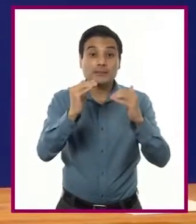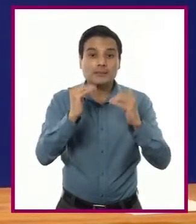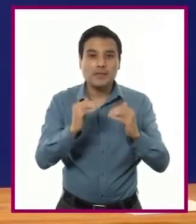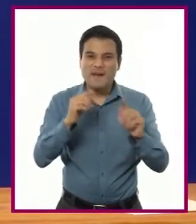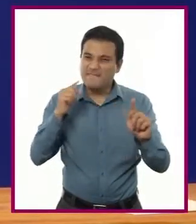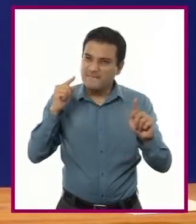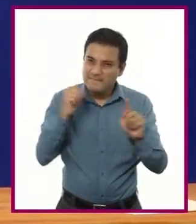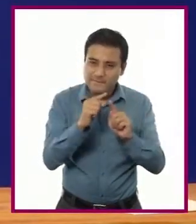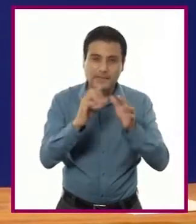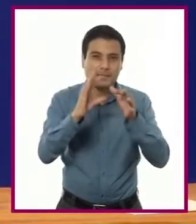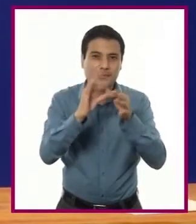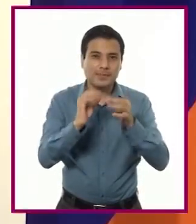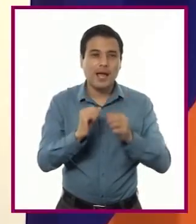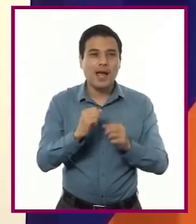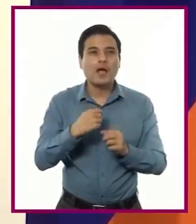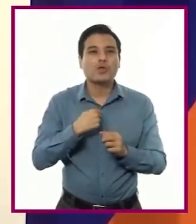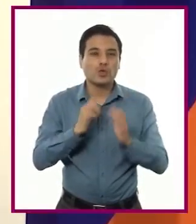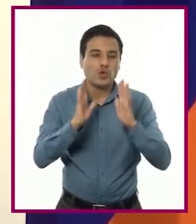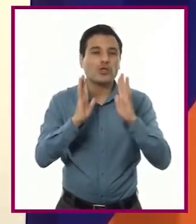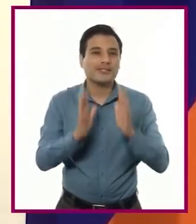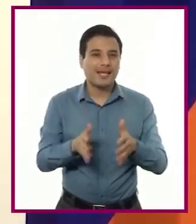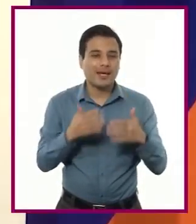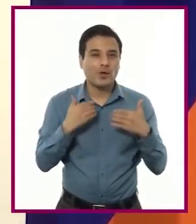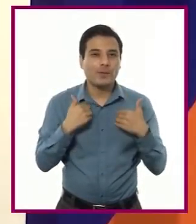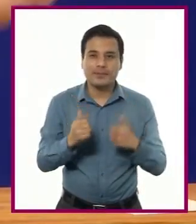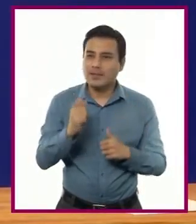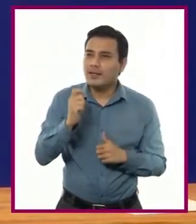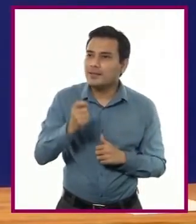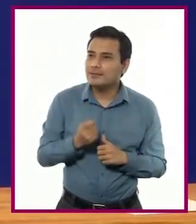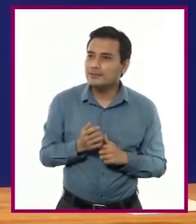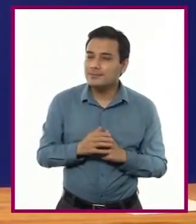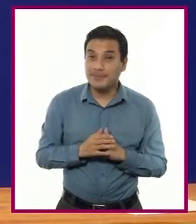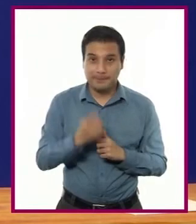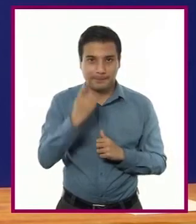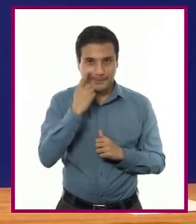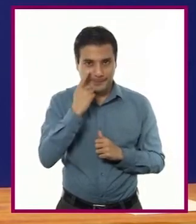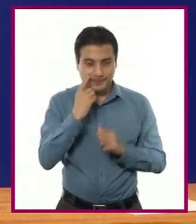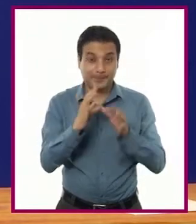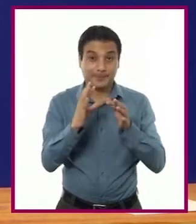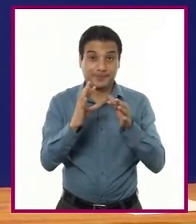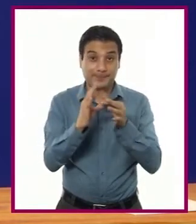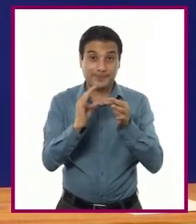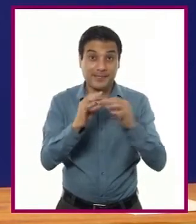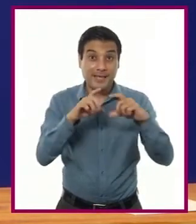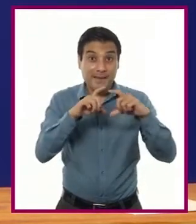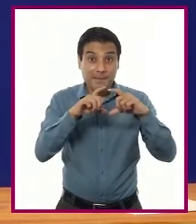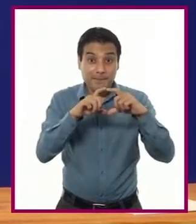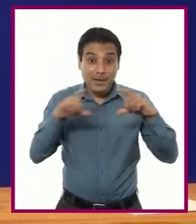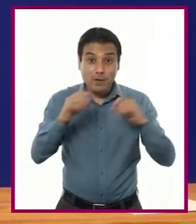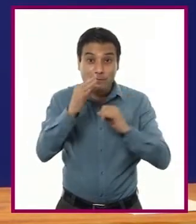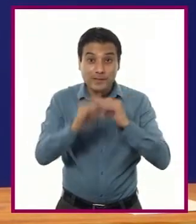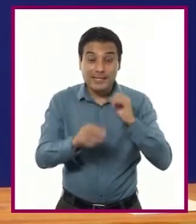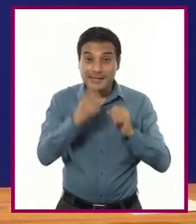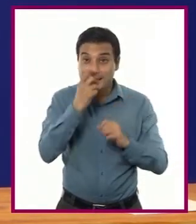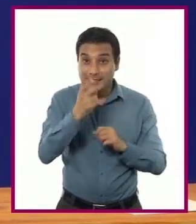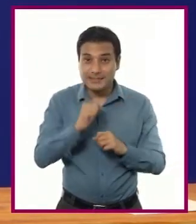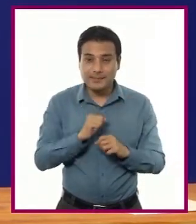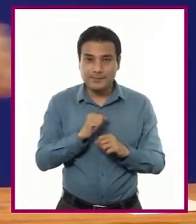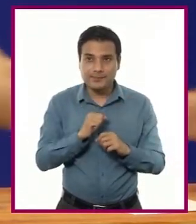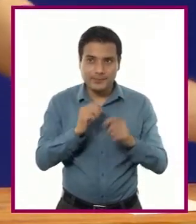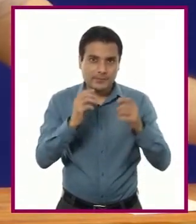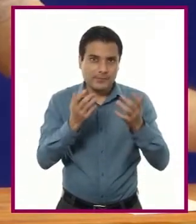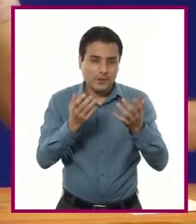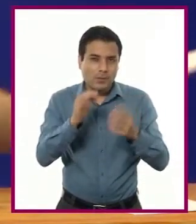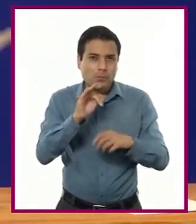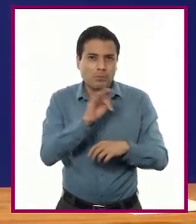Y además descubrí algo. A ver, compártelo con nosotros. Bueno, pues el párrafo termina mencionando. Hagamos el